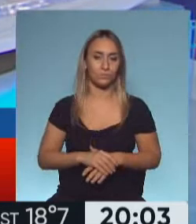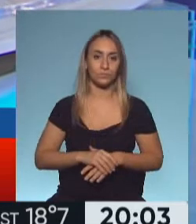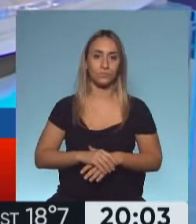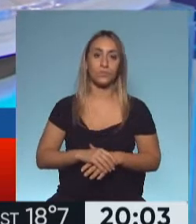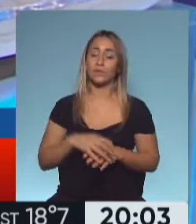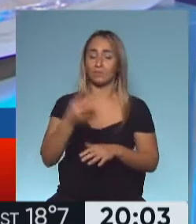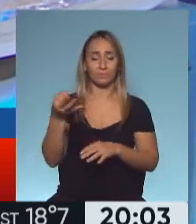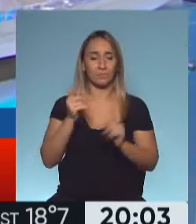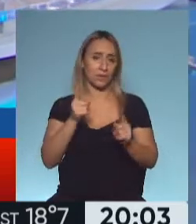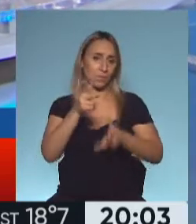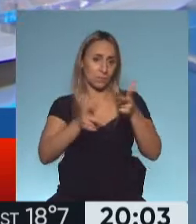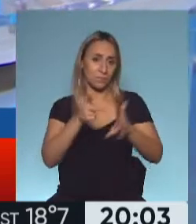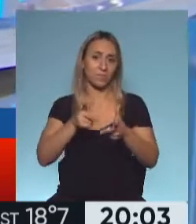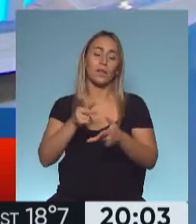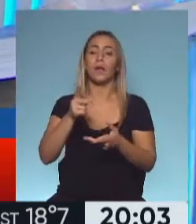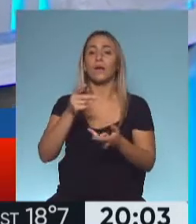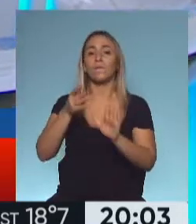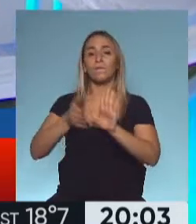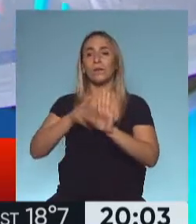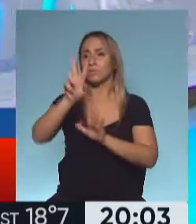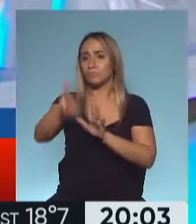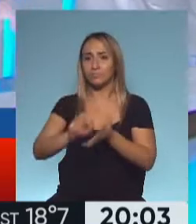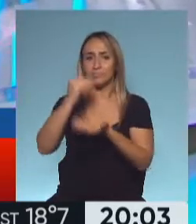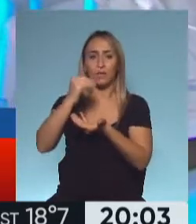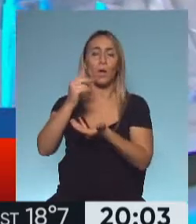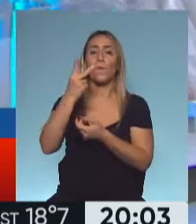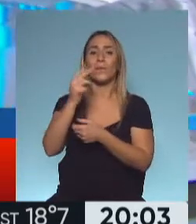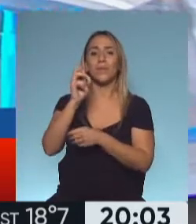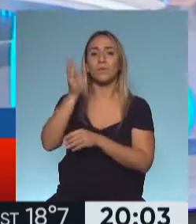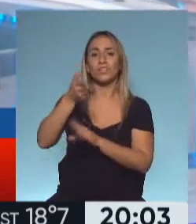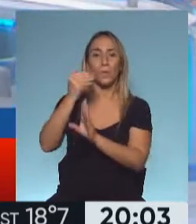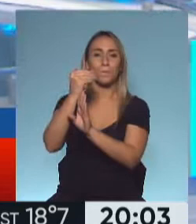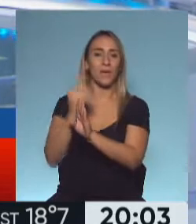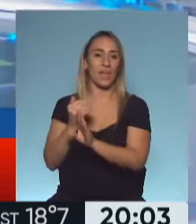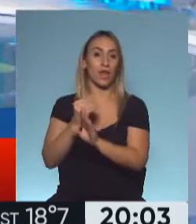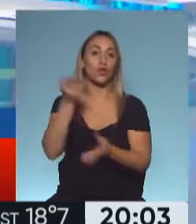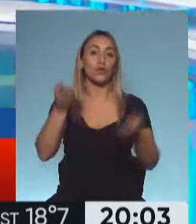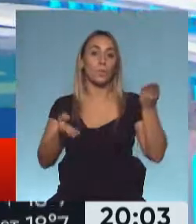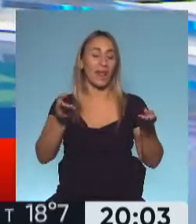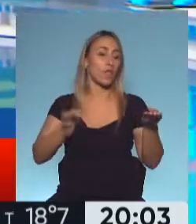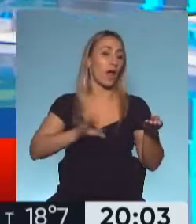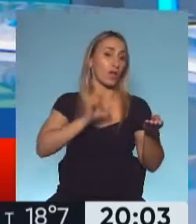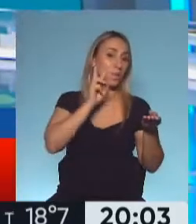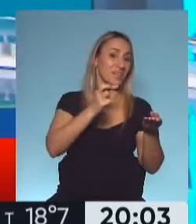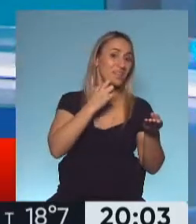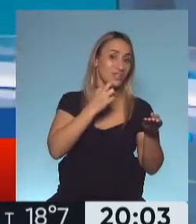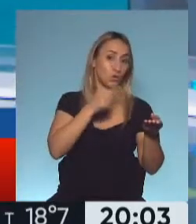la facturación haya sido 20% menor o a igual periodo 2019. No